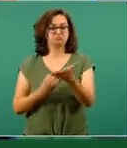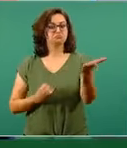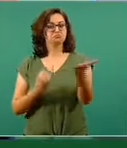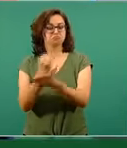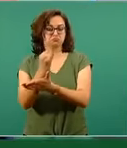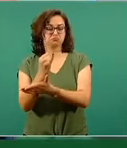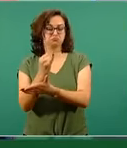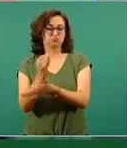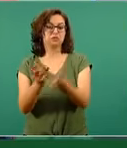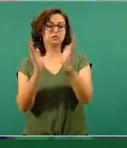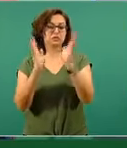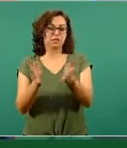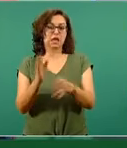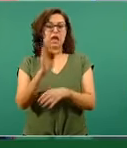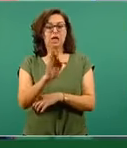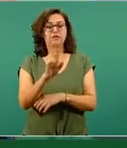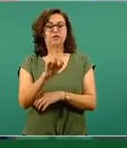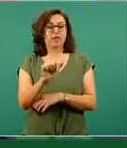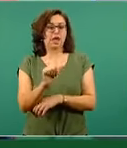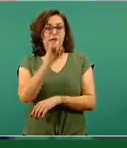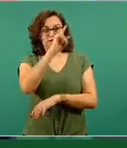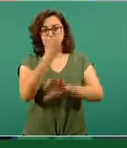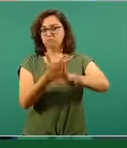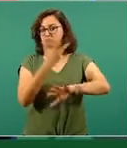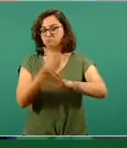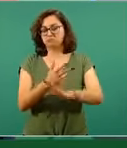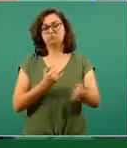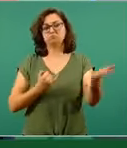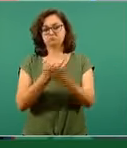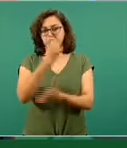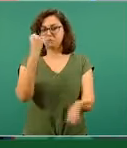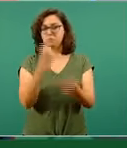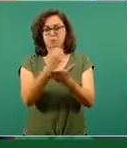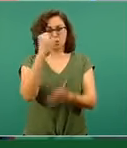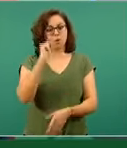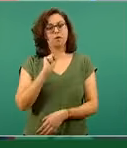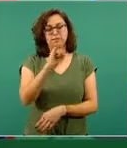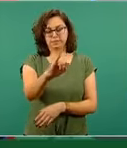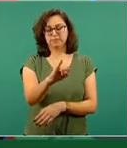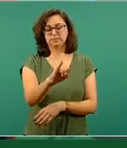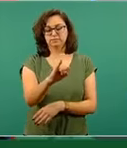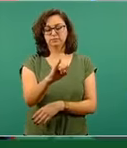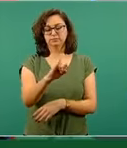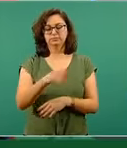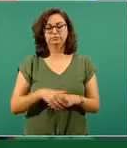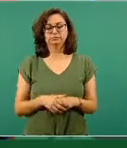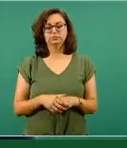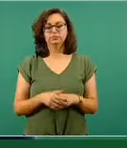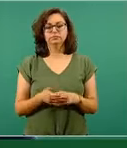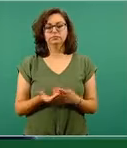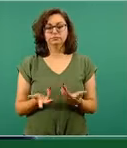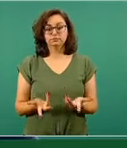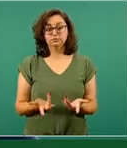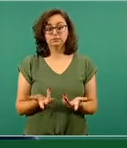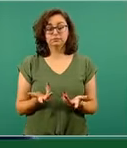semejante a la que tomó ya la FDA de Estados Unidos, que es aprobar el uso de esta vacuna en